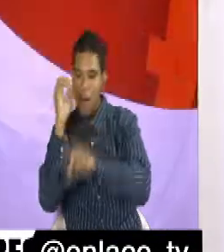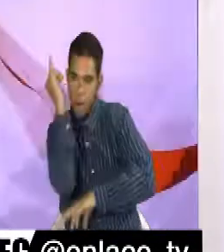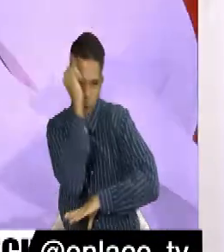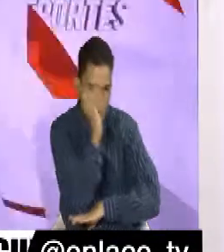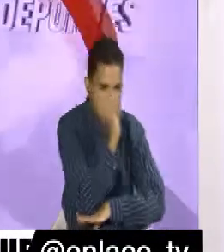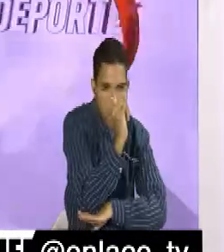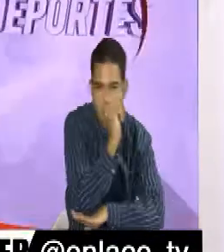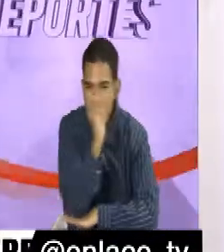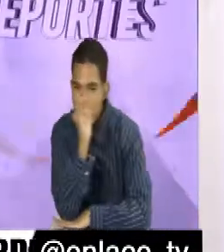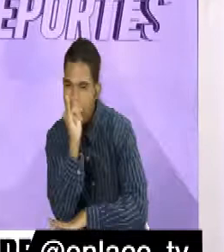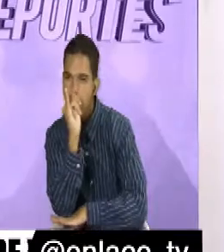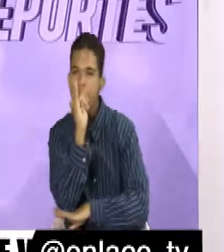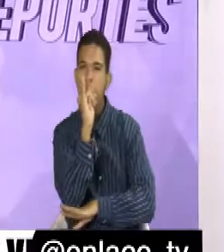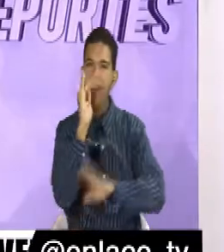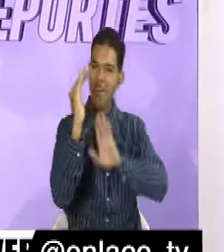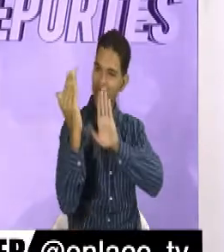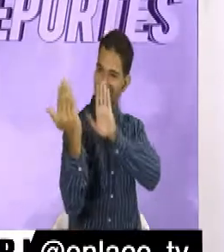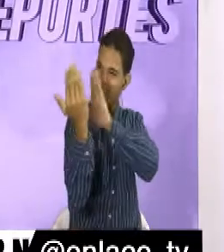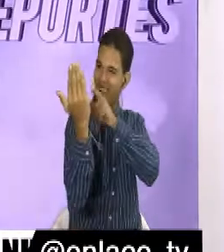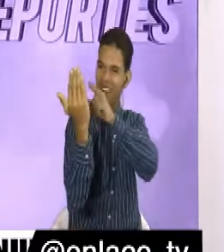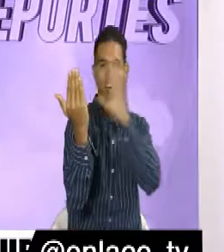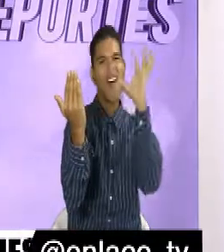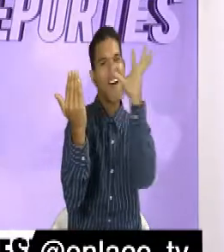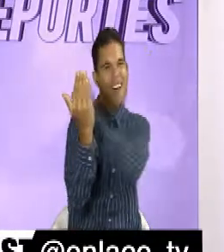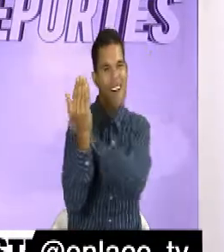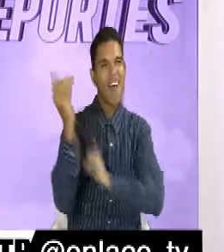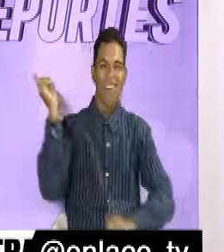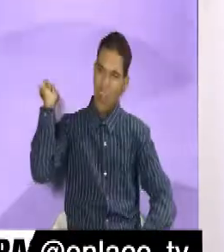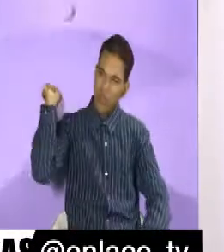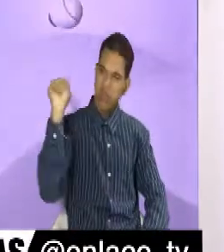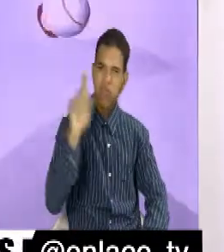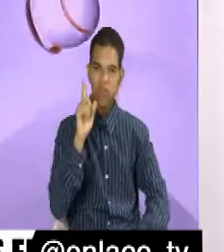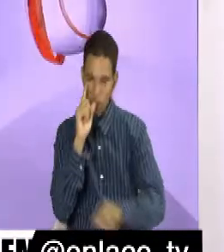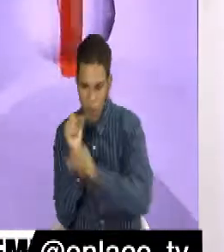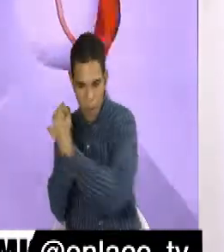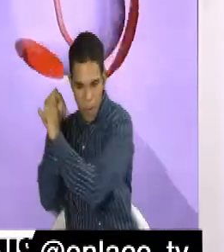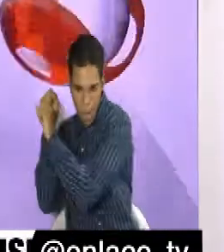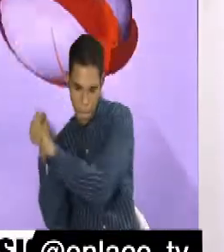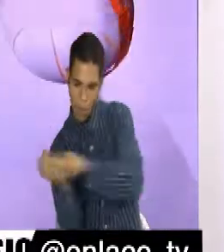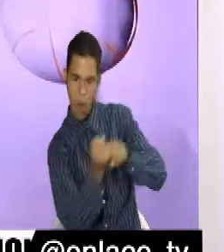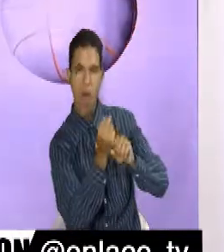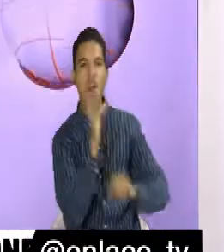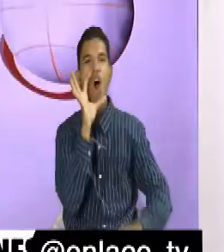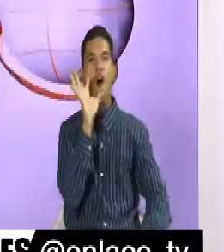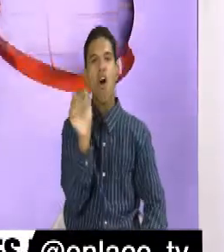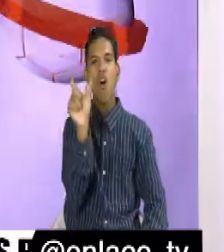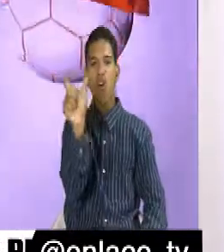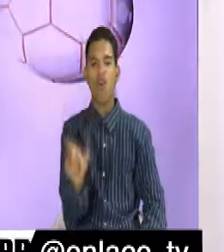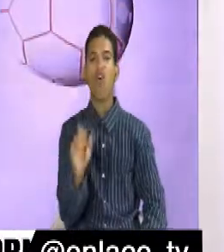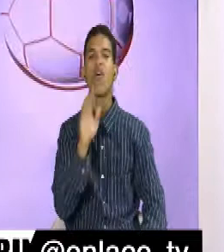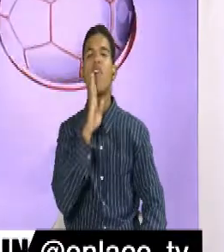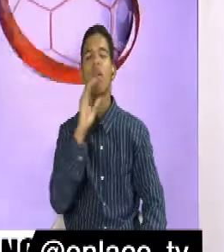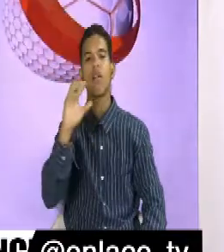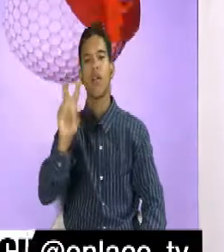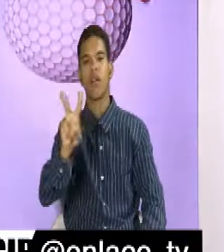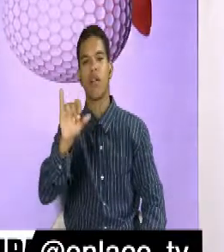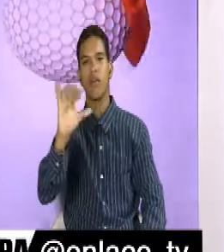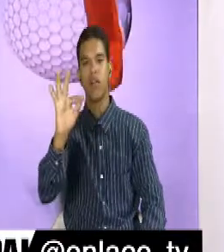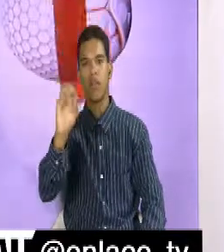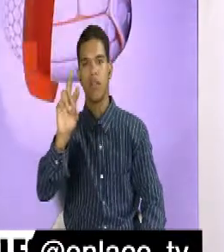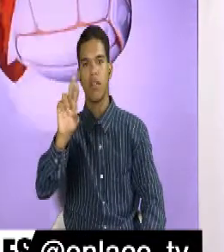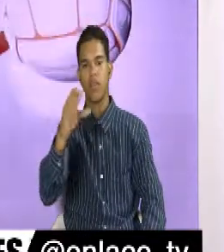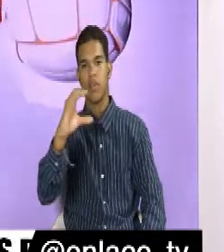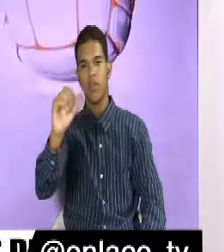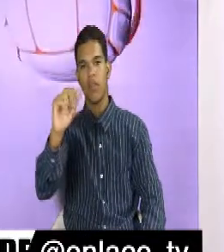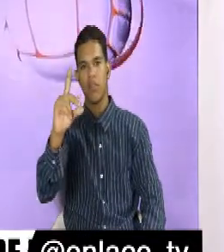una de las caras quizá más recordadas en la historia del béisbol en Barranca Bermeja. Se trata de Víctor Cadena, quien ahora forma parte del comité